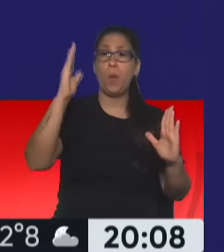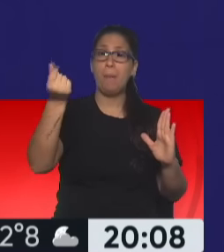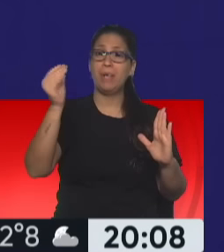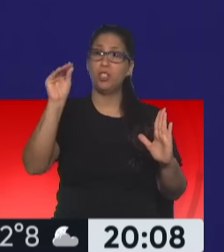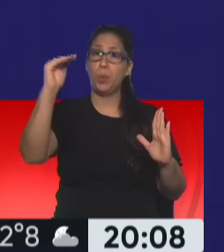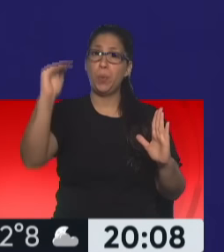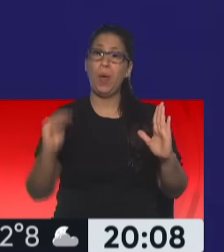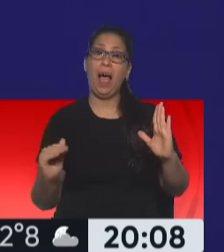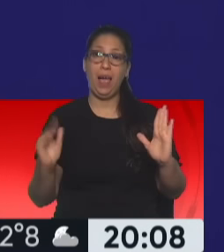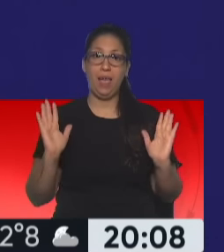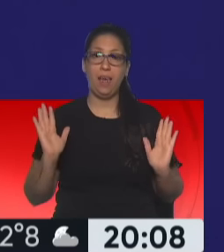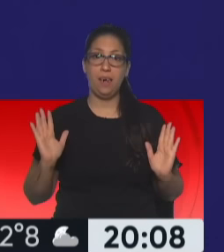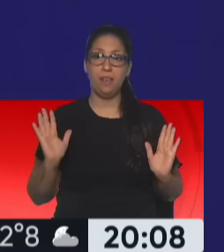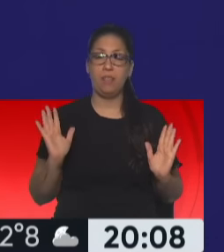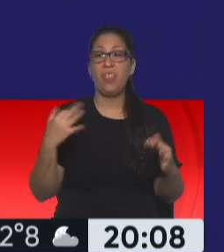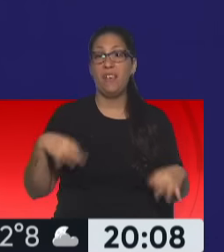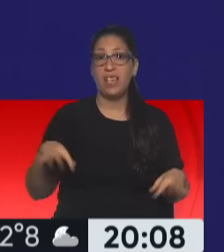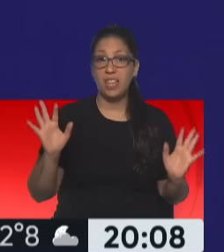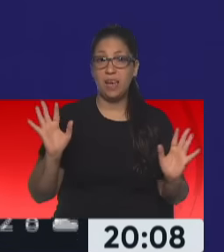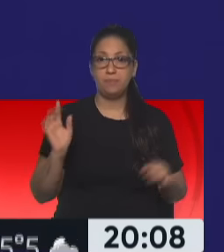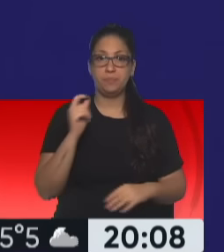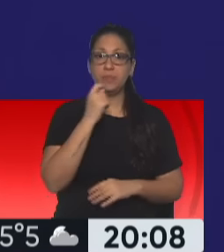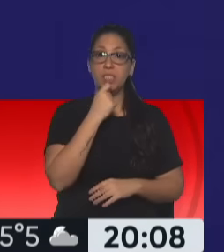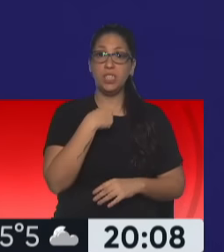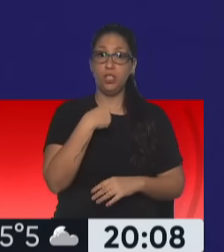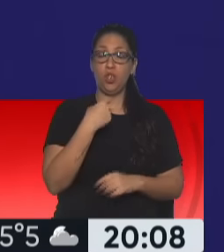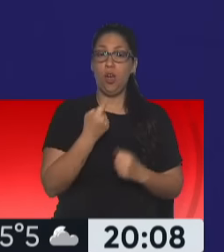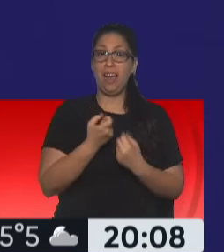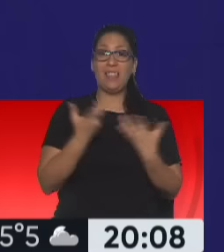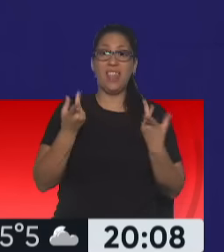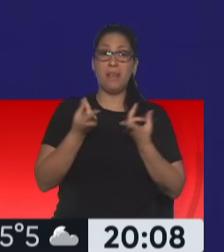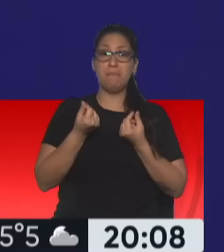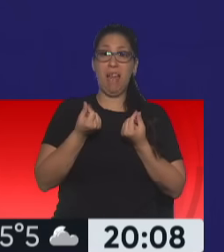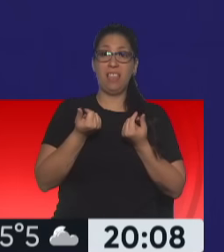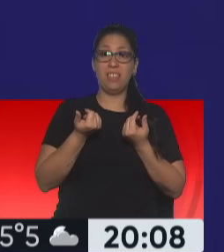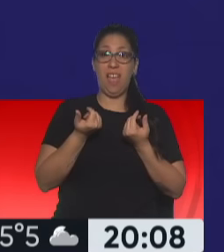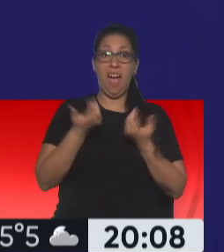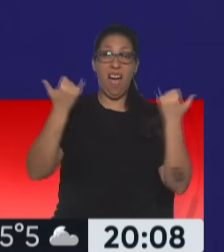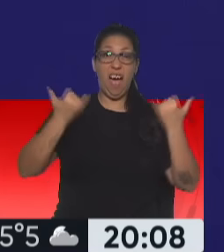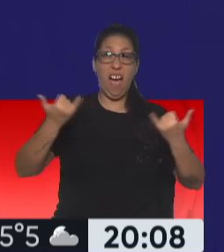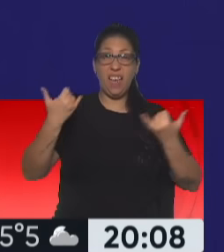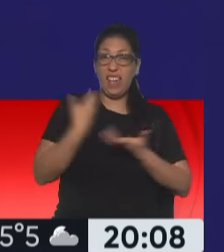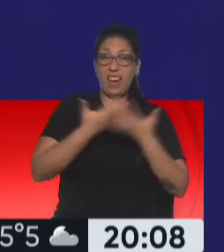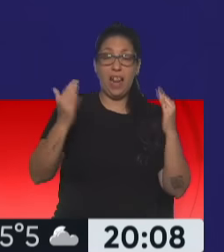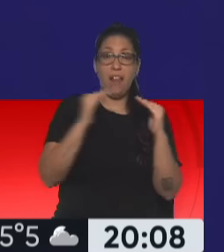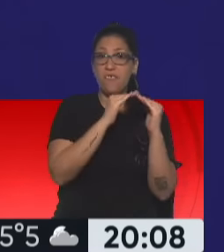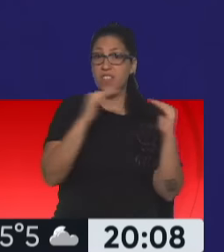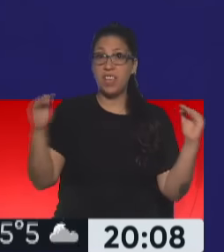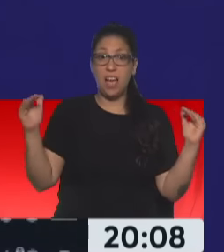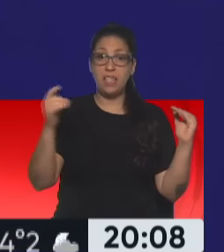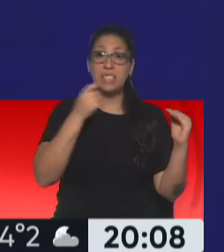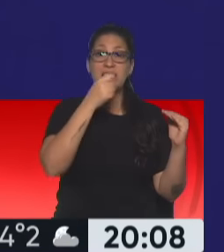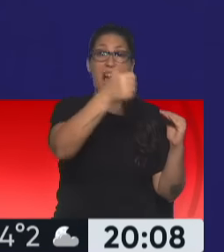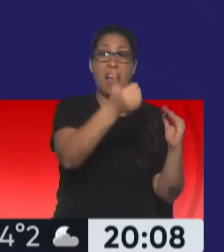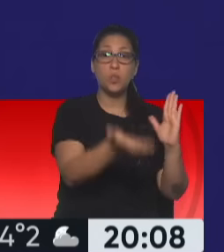baje. Mientras que yo tenga la cantidad nominal de dinero fija, todo lo que suba A,